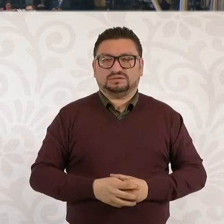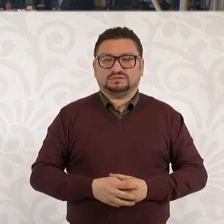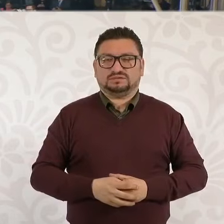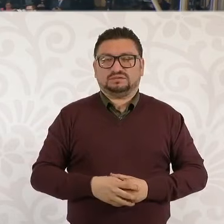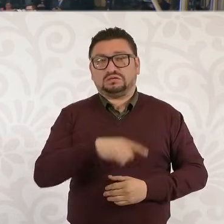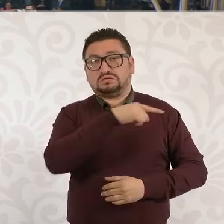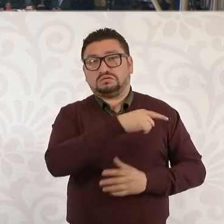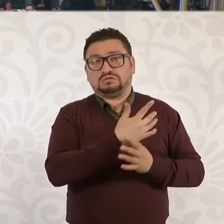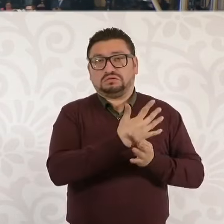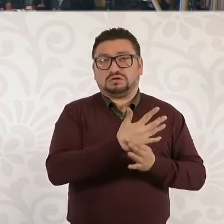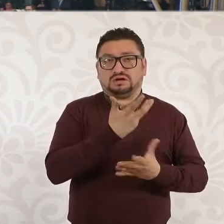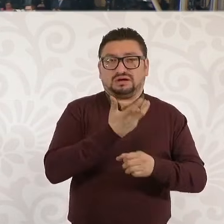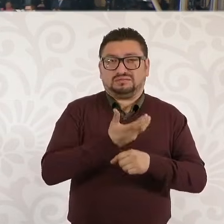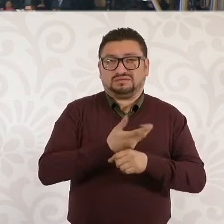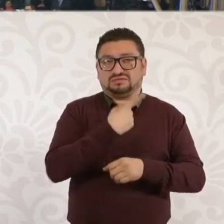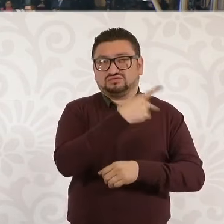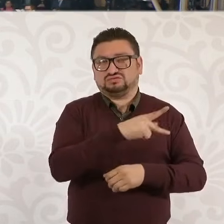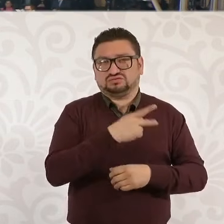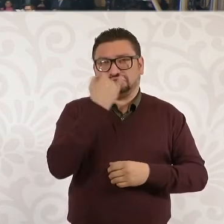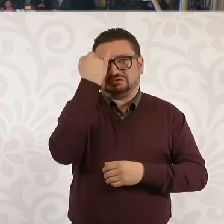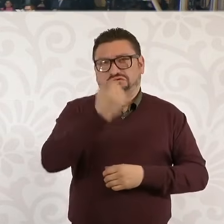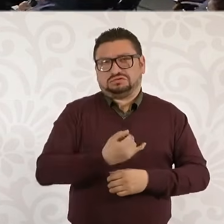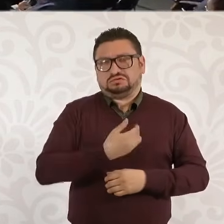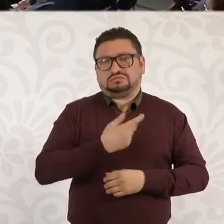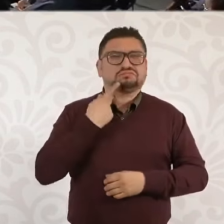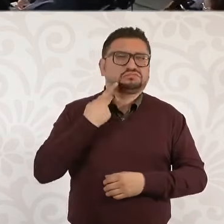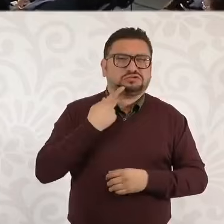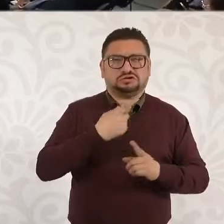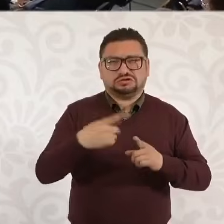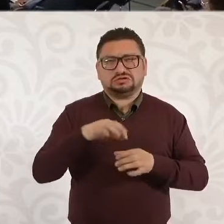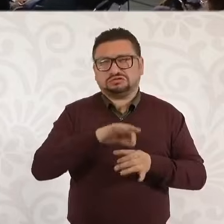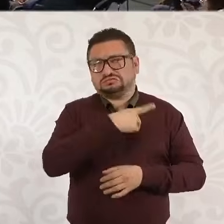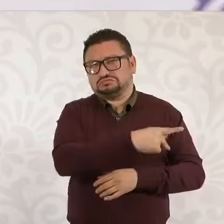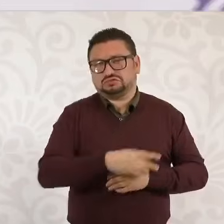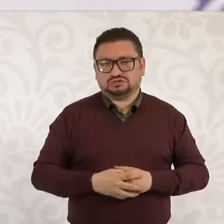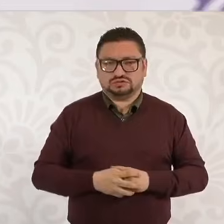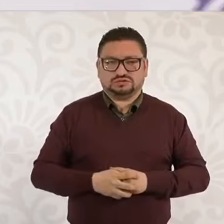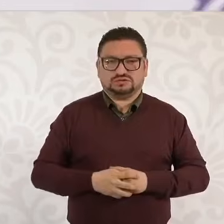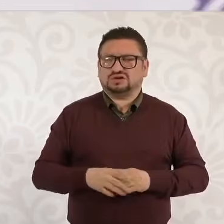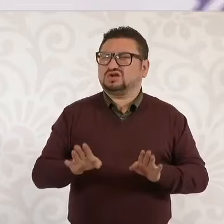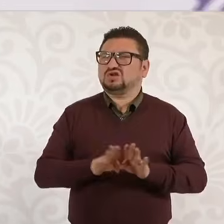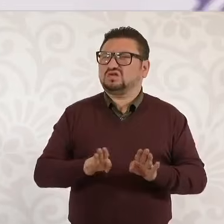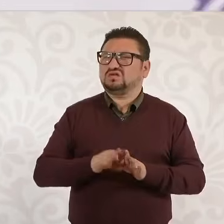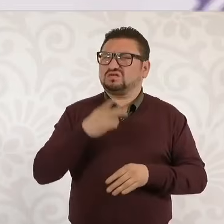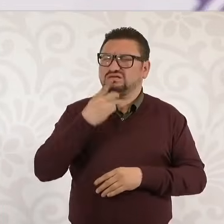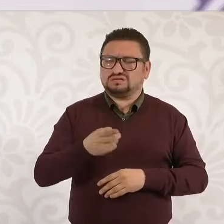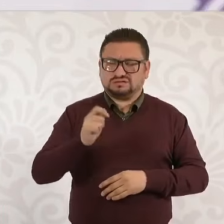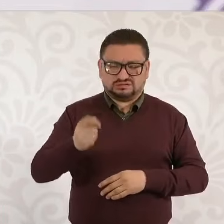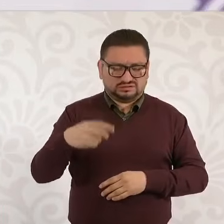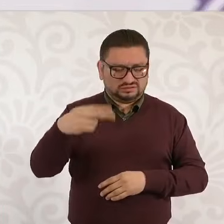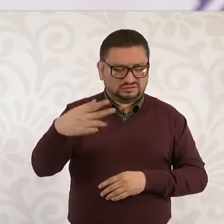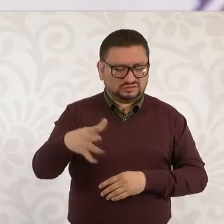pues más el tema electoral allá en Estados Unidos. Pues fue su, ¿cómo se llama lo que hizo? Su